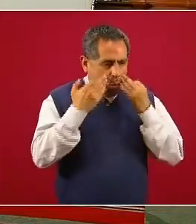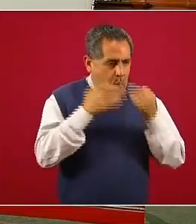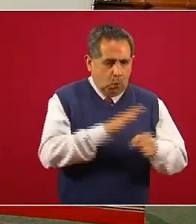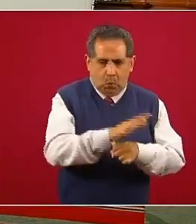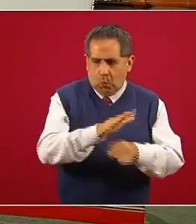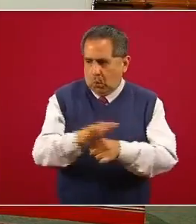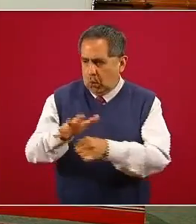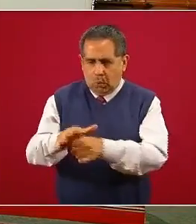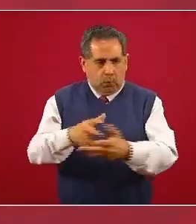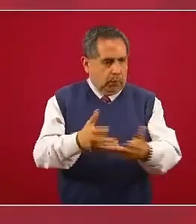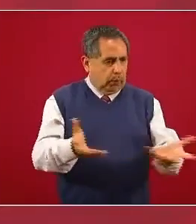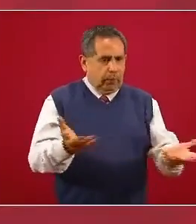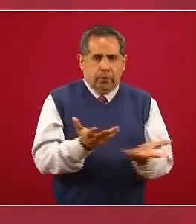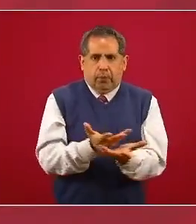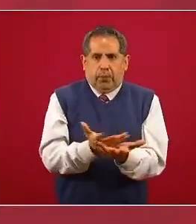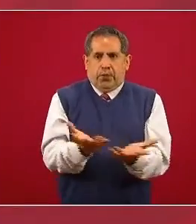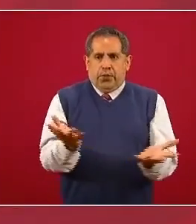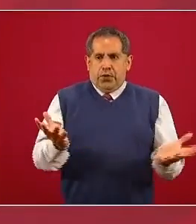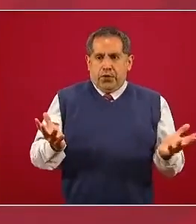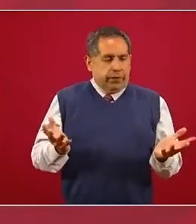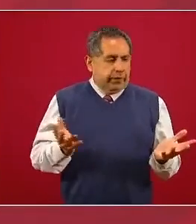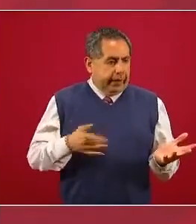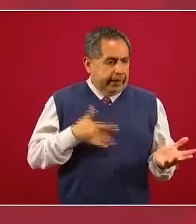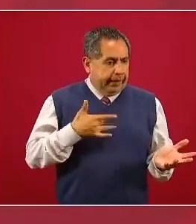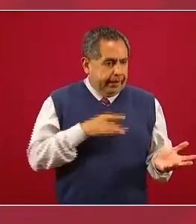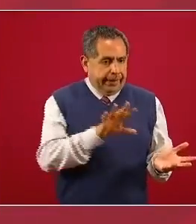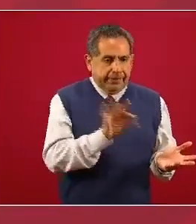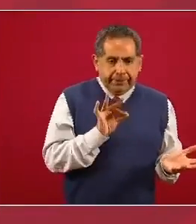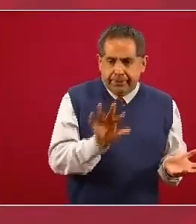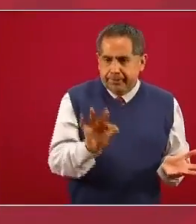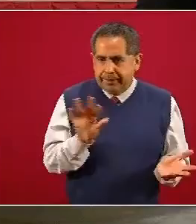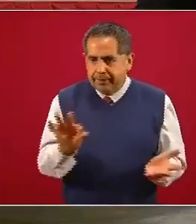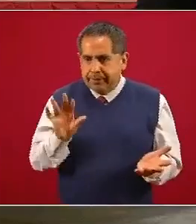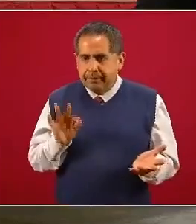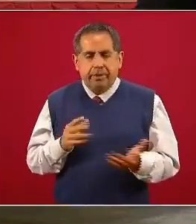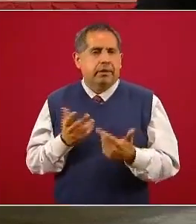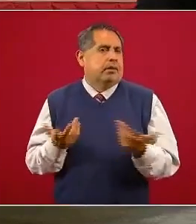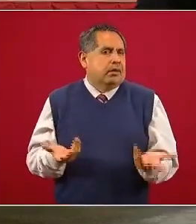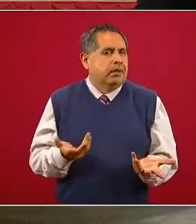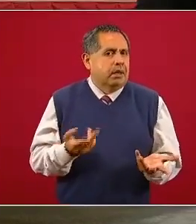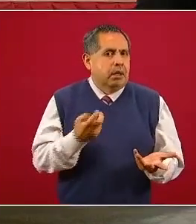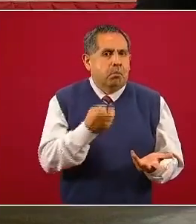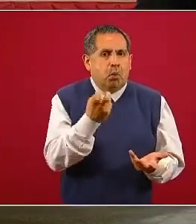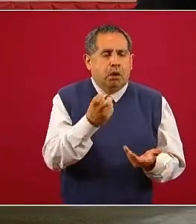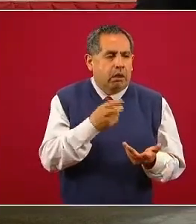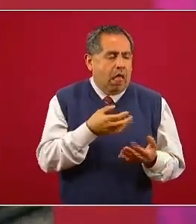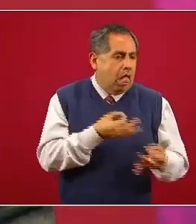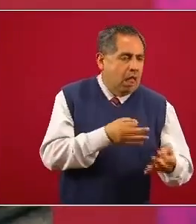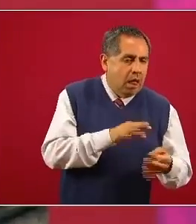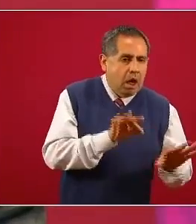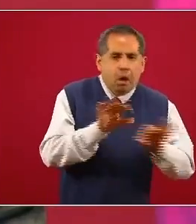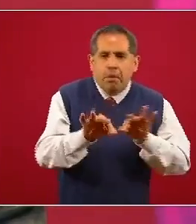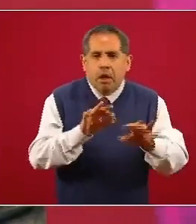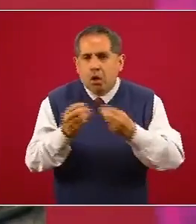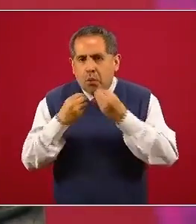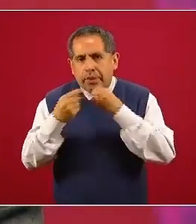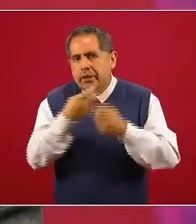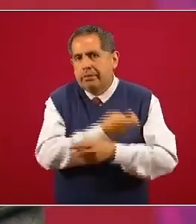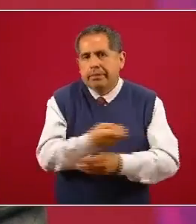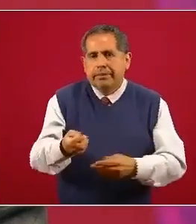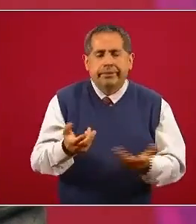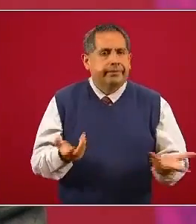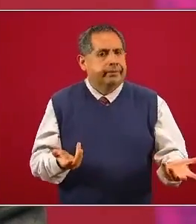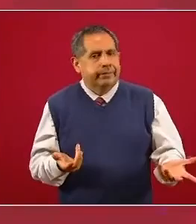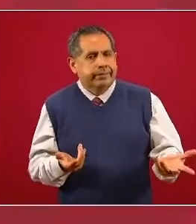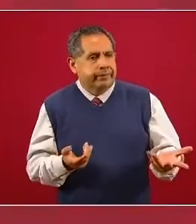través del mercado alimentario, a través de los lugares donde se consigue o se compra comida y donde